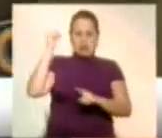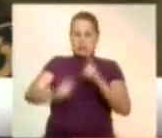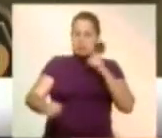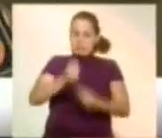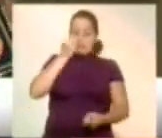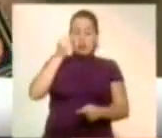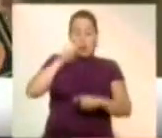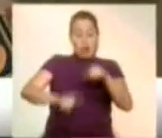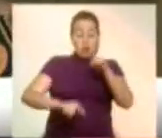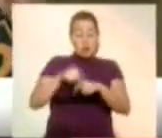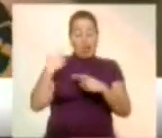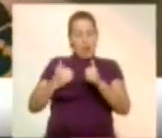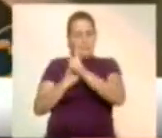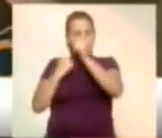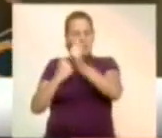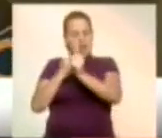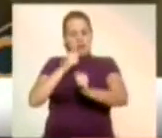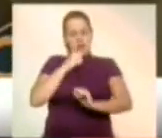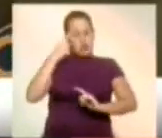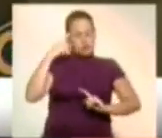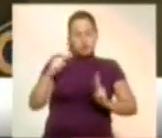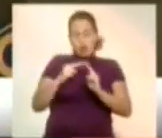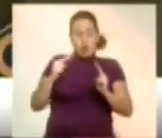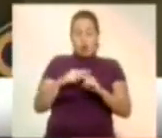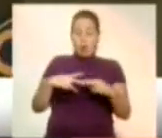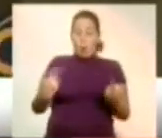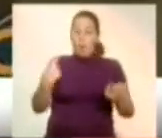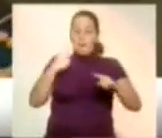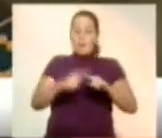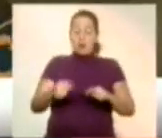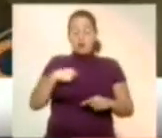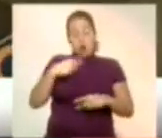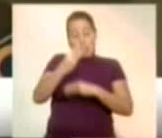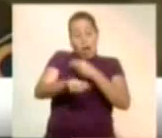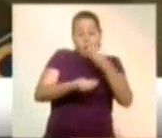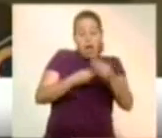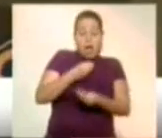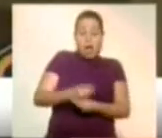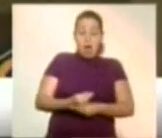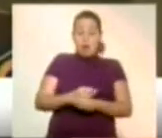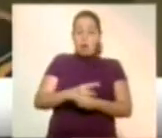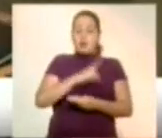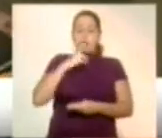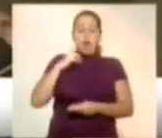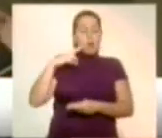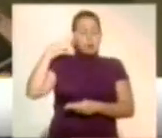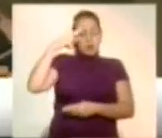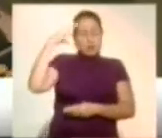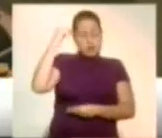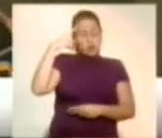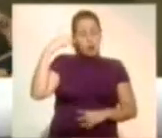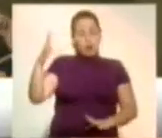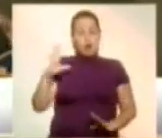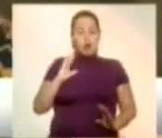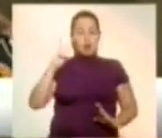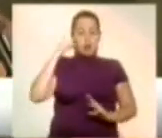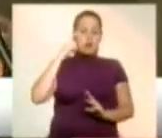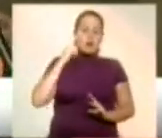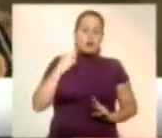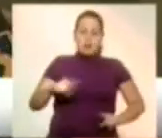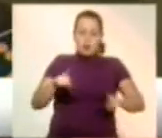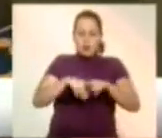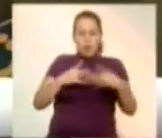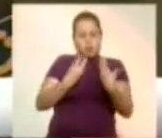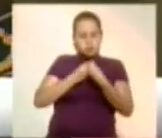apoyada por él? Bueno, no sé, no puedo opinar, no conozco. Yo actúo en nombre de Dios, de Simón Bolívar, y